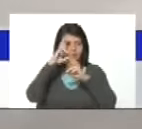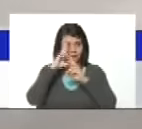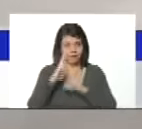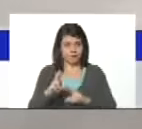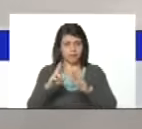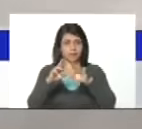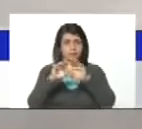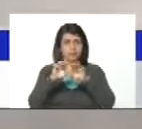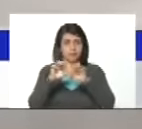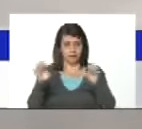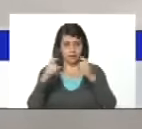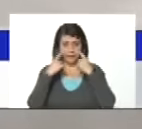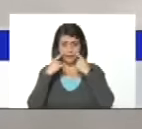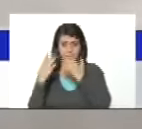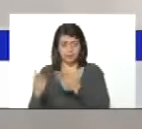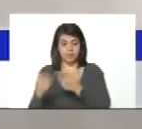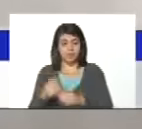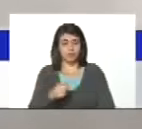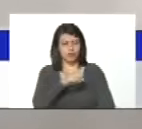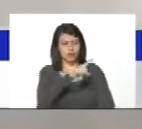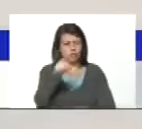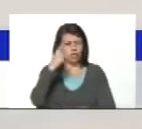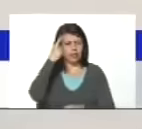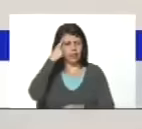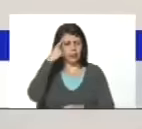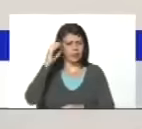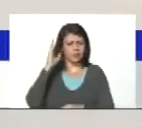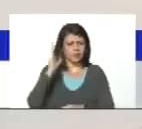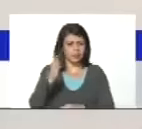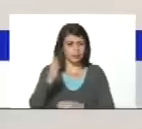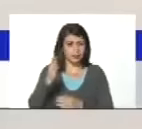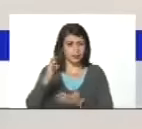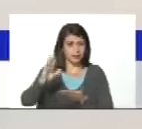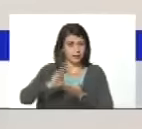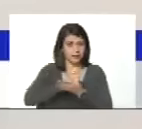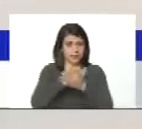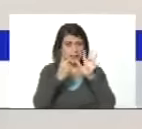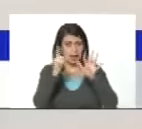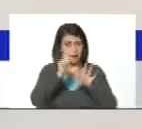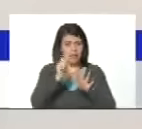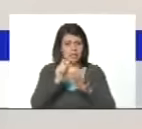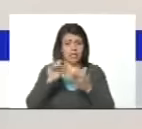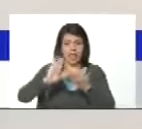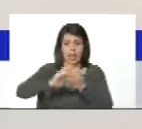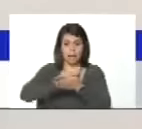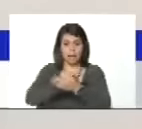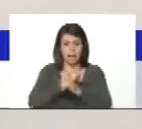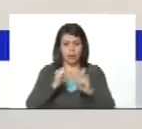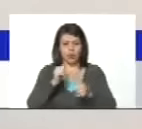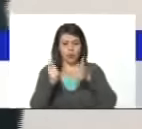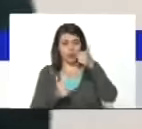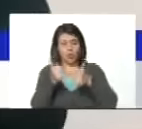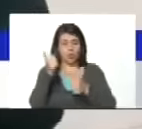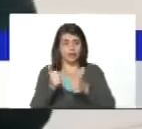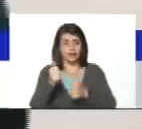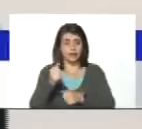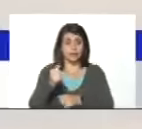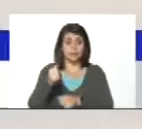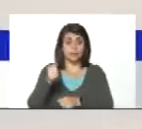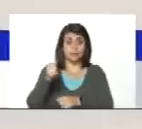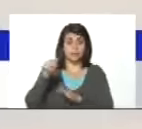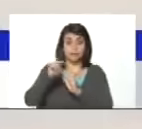respetables. ¿Ustedes saben cuál fue la sanción que ellos levantaron hace 6 meses? La sanción que